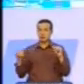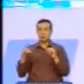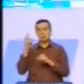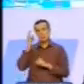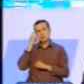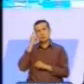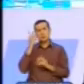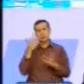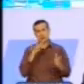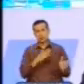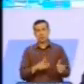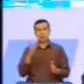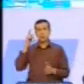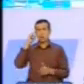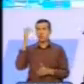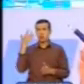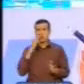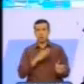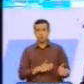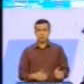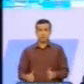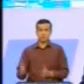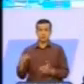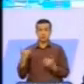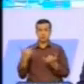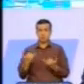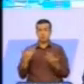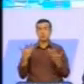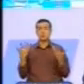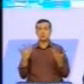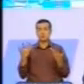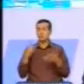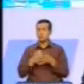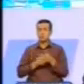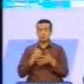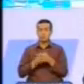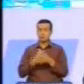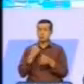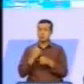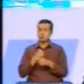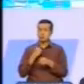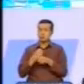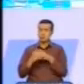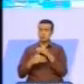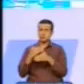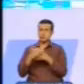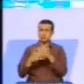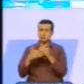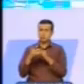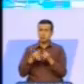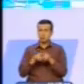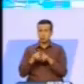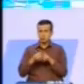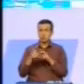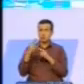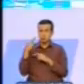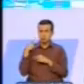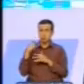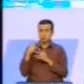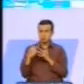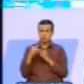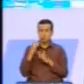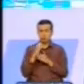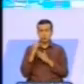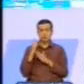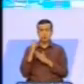que se ha ordenado el Estado. Hemos estado en esta década también un arduo trabajo de ordenamiento del Estado, de las competencias nacionales, locales,